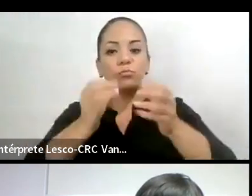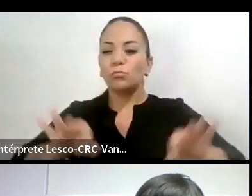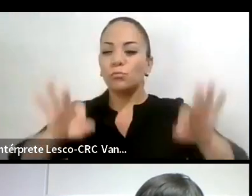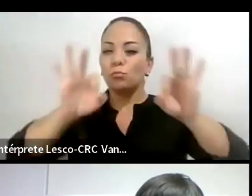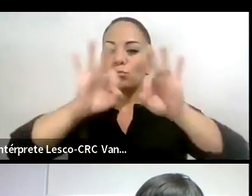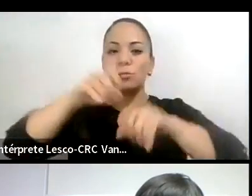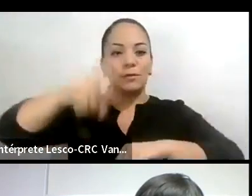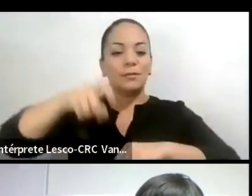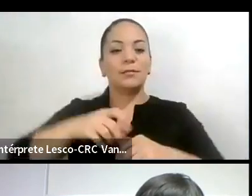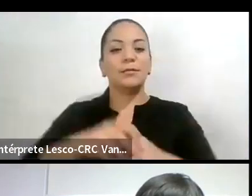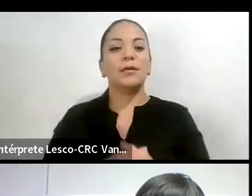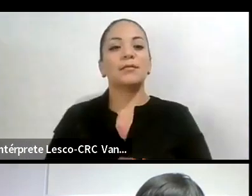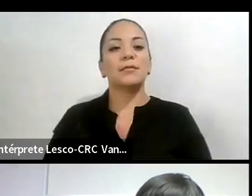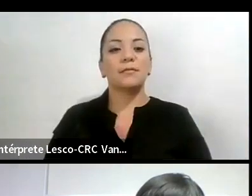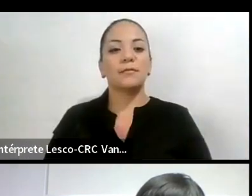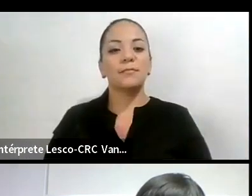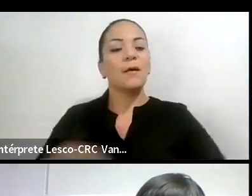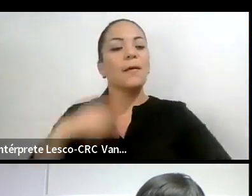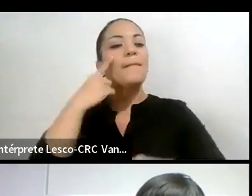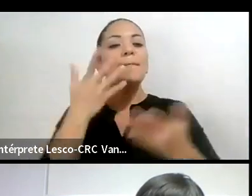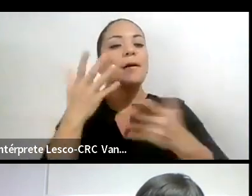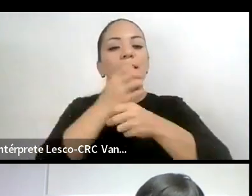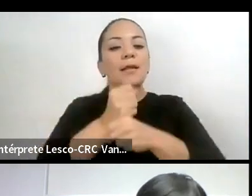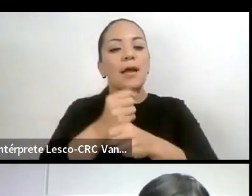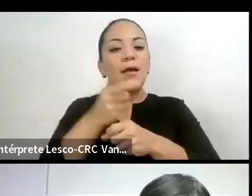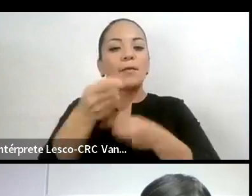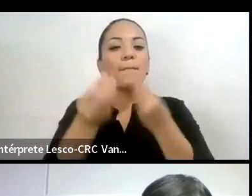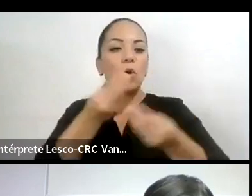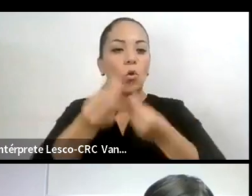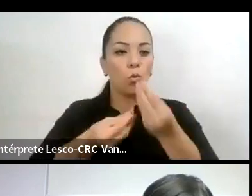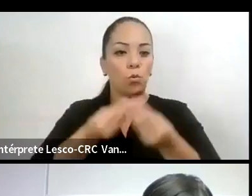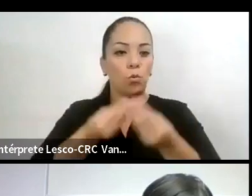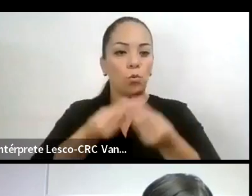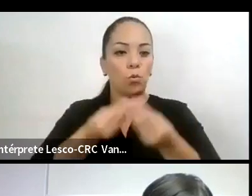necesarias, ¿verdad? Para crear estos productos